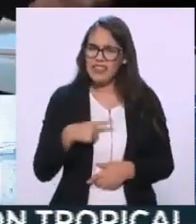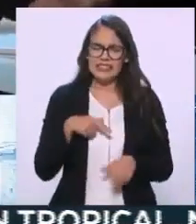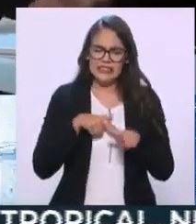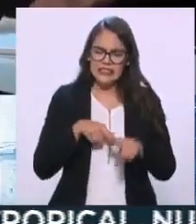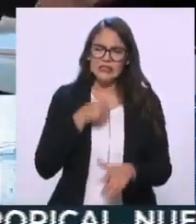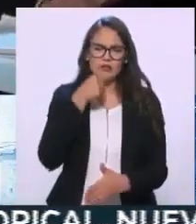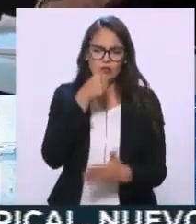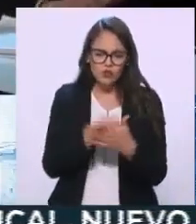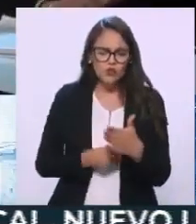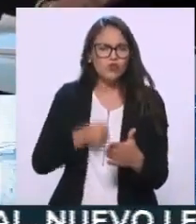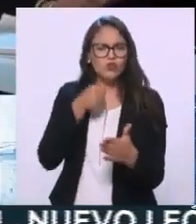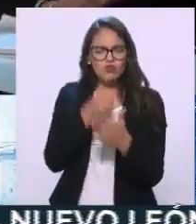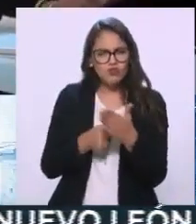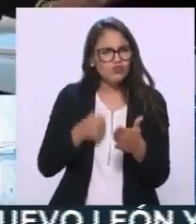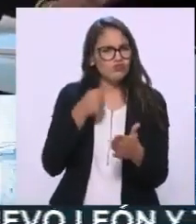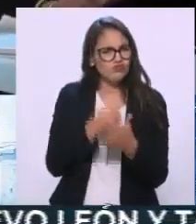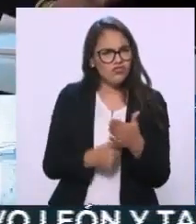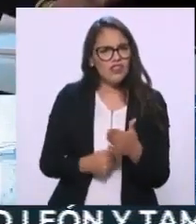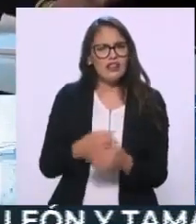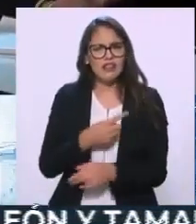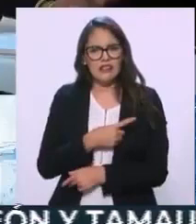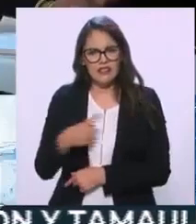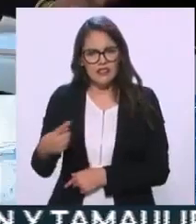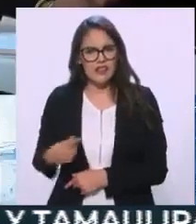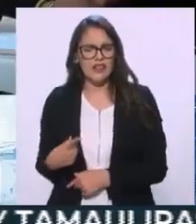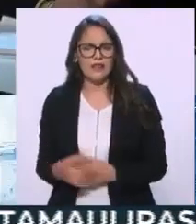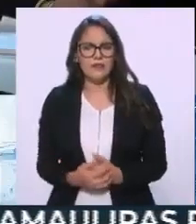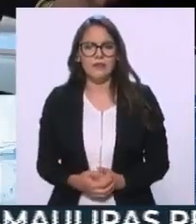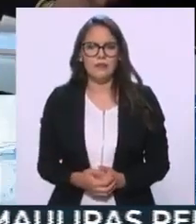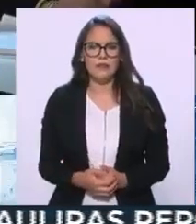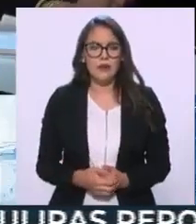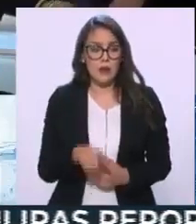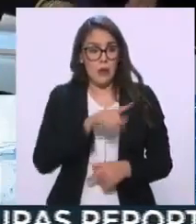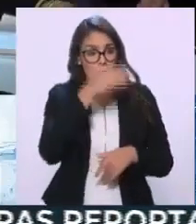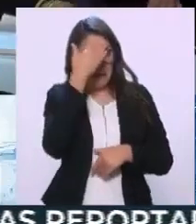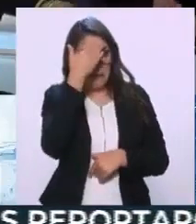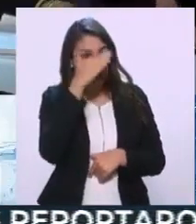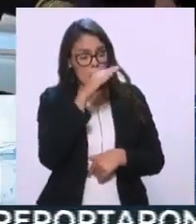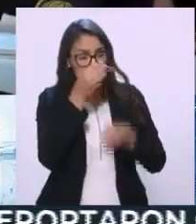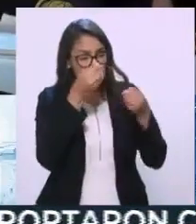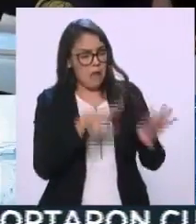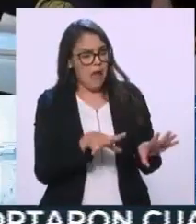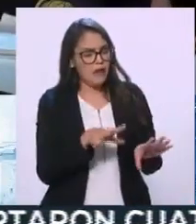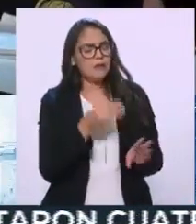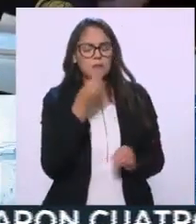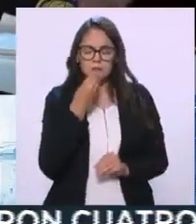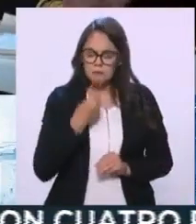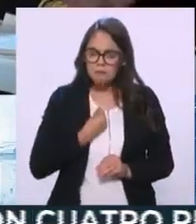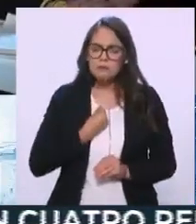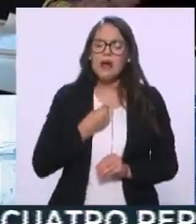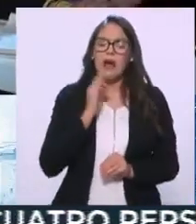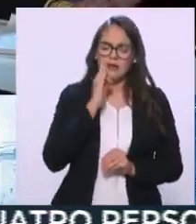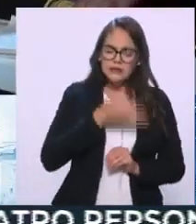antes, exige no estar identificado a la pérdida. Saber perder es una cosa, darse por derrotado es